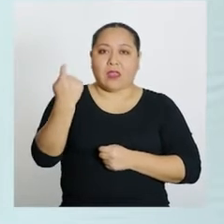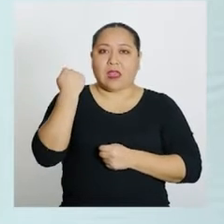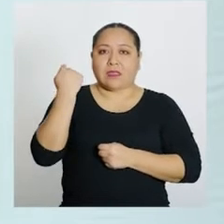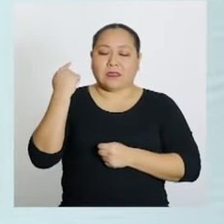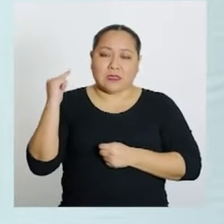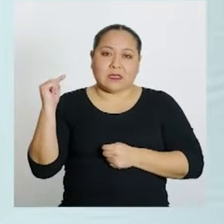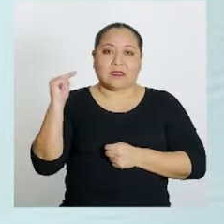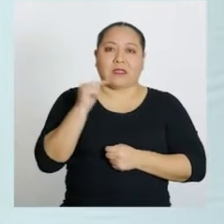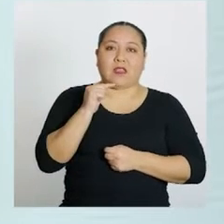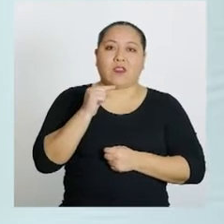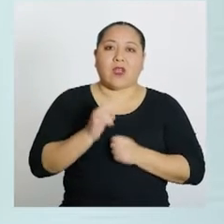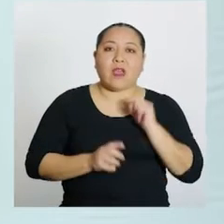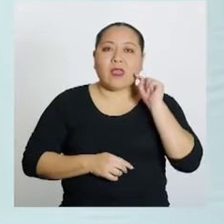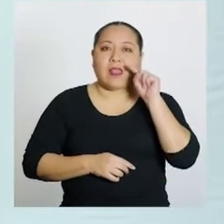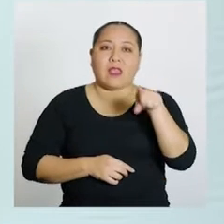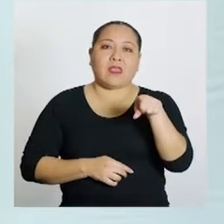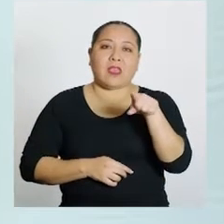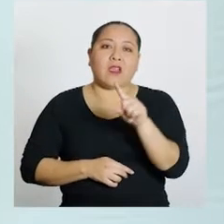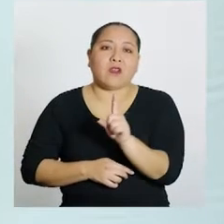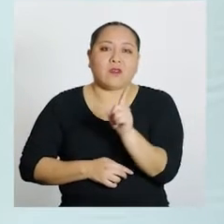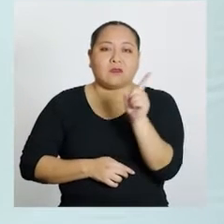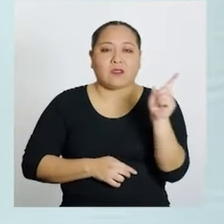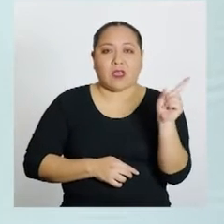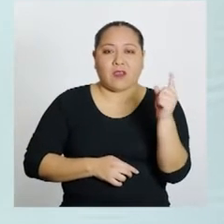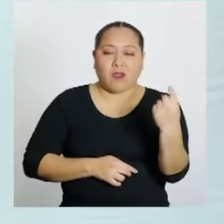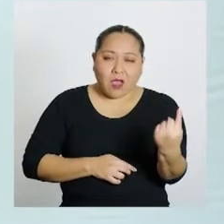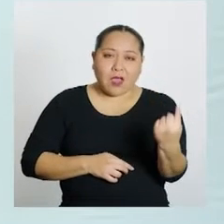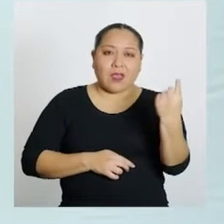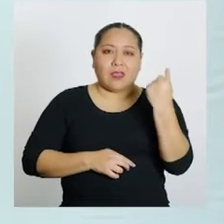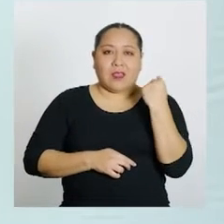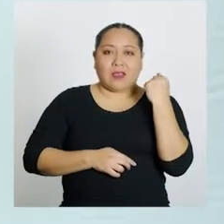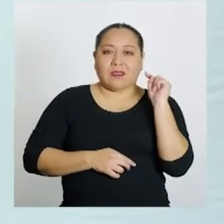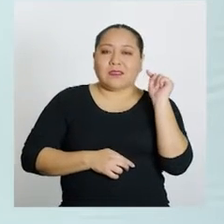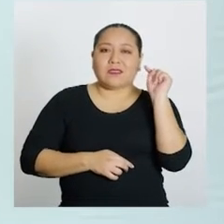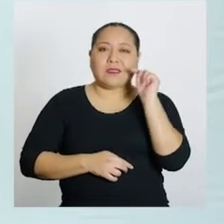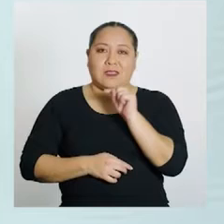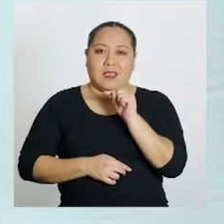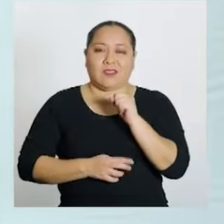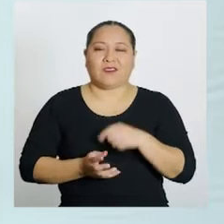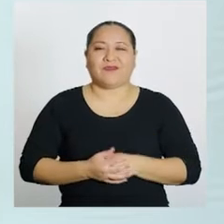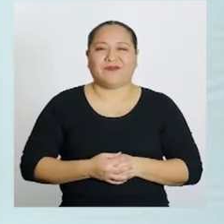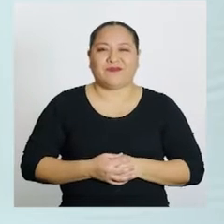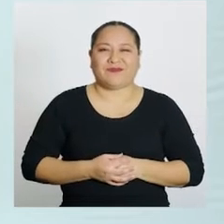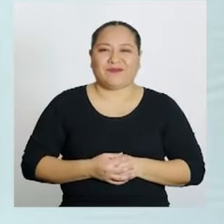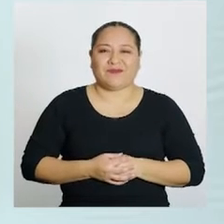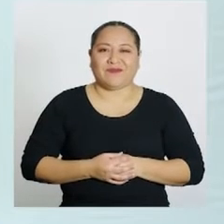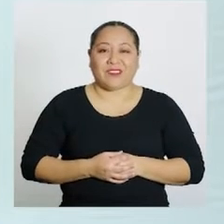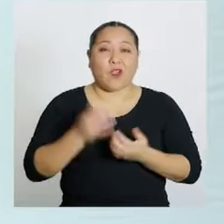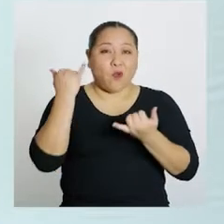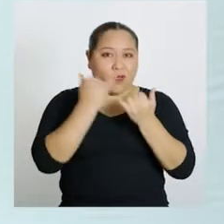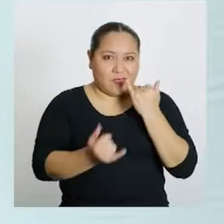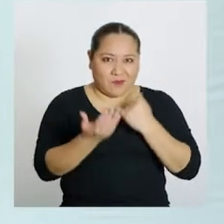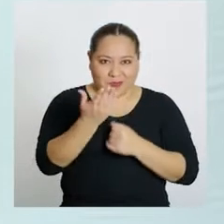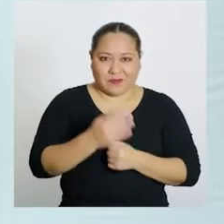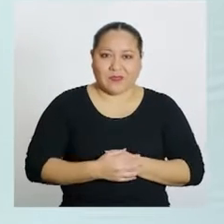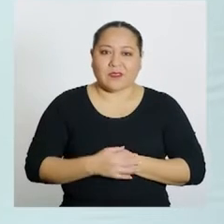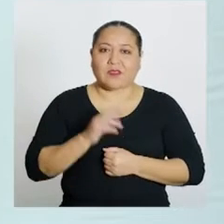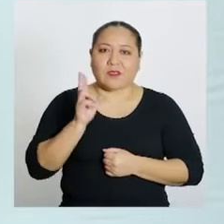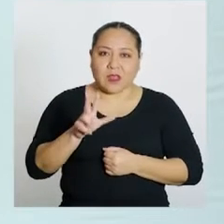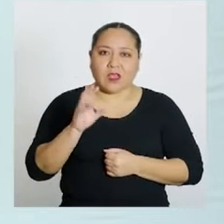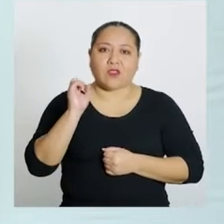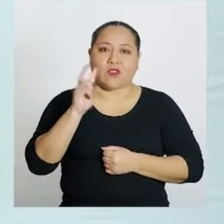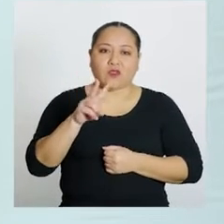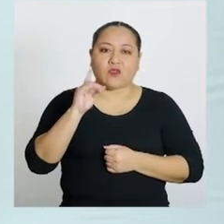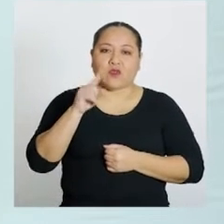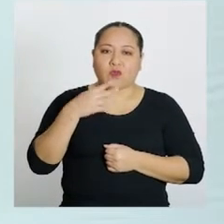costado, atrás, centro, adelante, costado, atrás, centro. Una última vez.